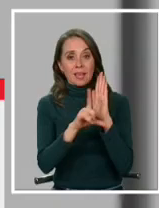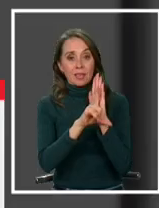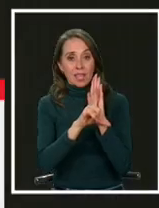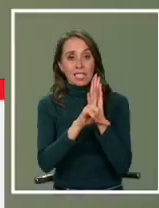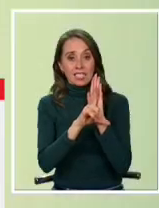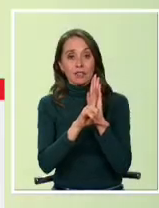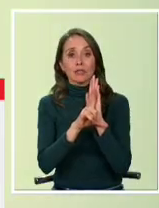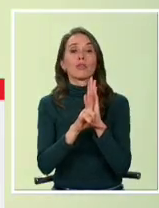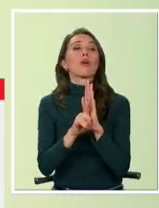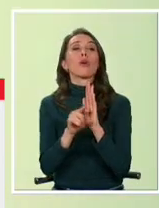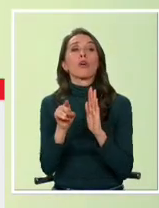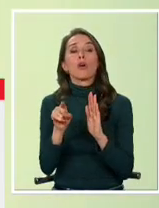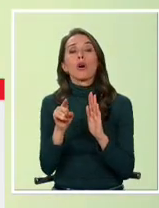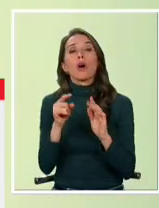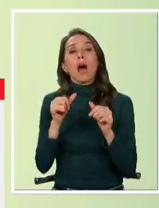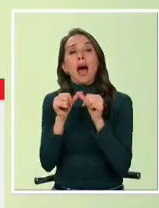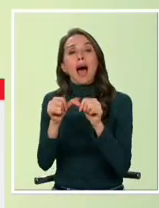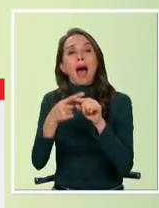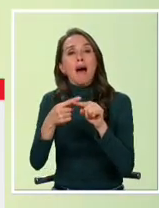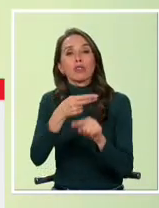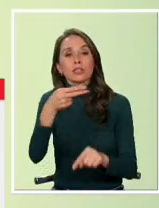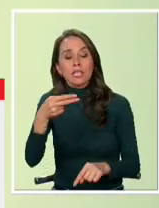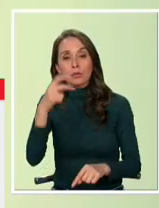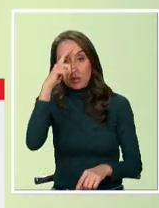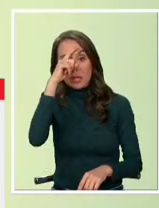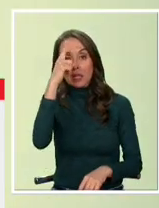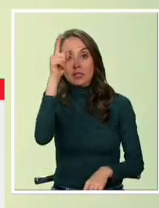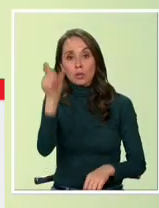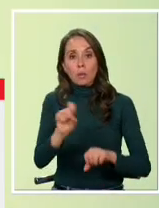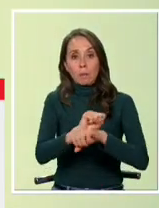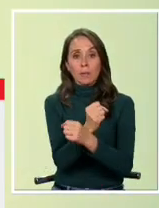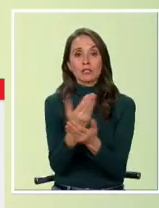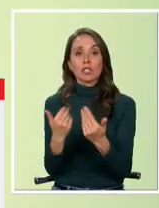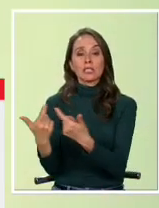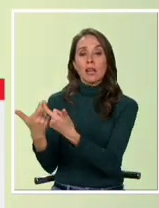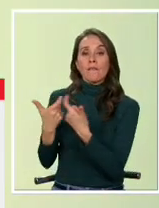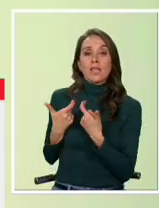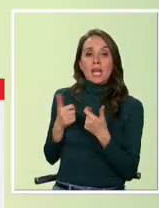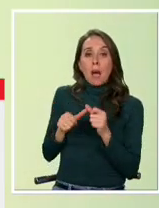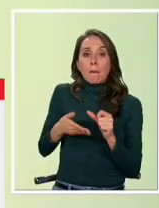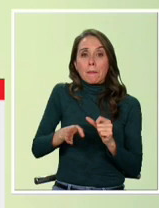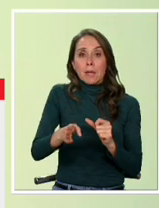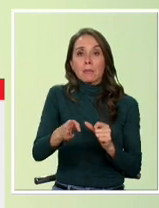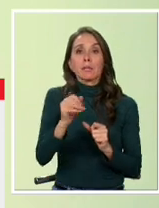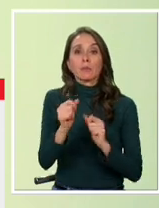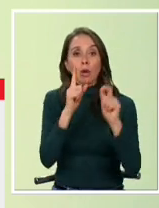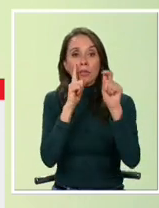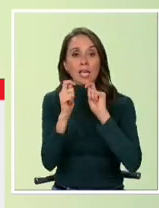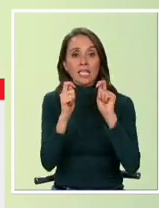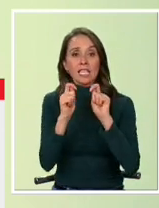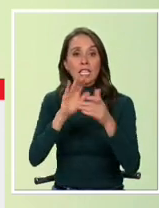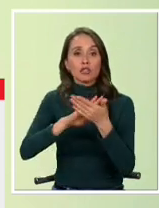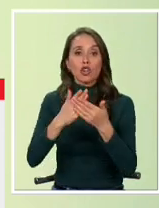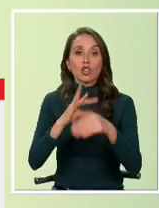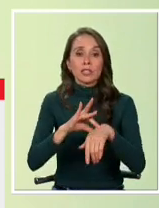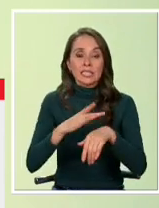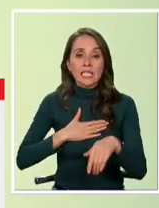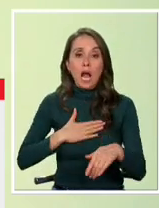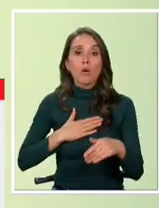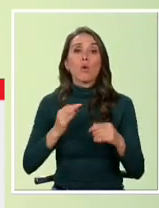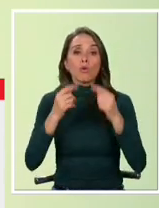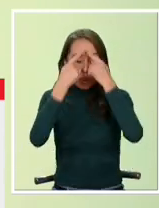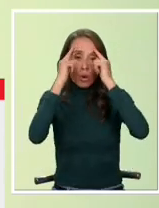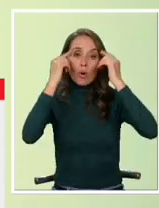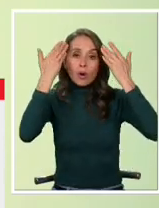complejo si hay un interno que requiera de una vigilancia permanente porque puede estar en riesgo su salud o su integridad